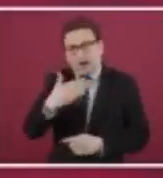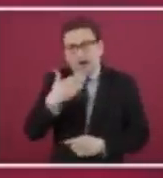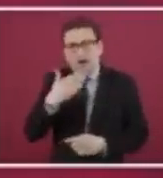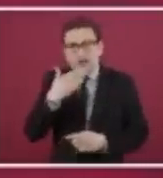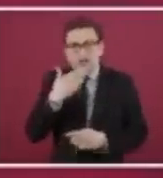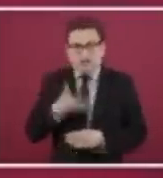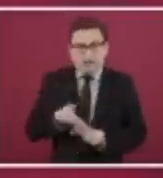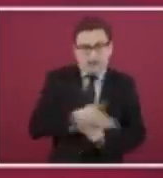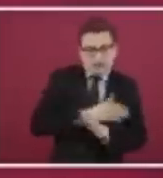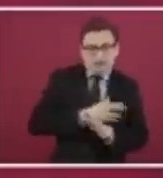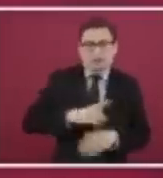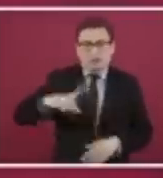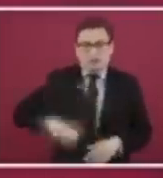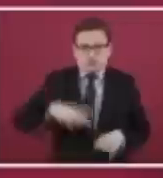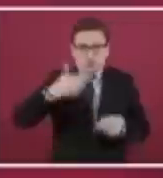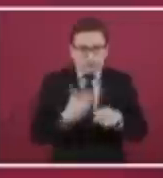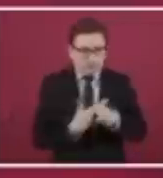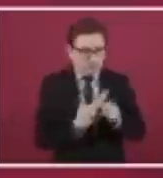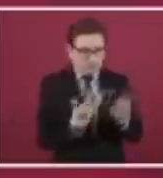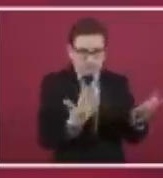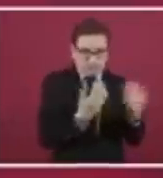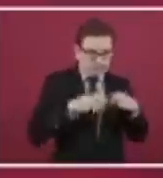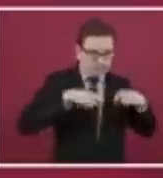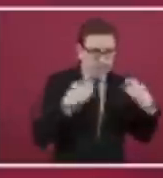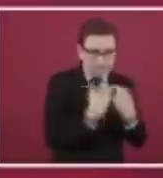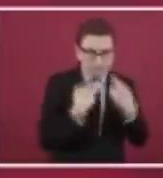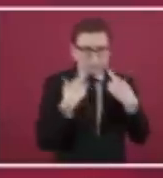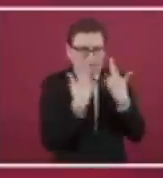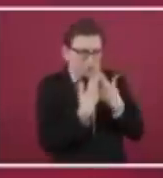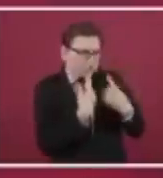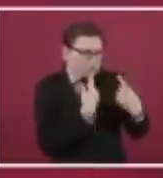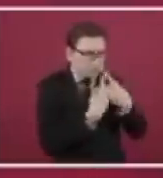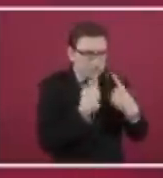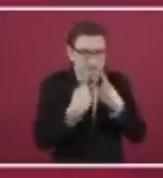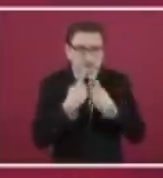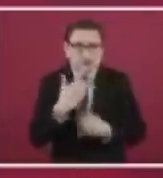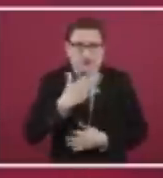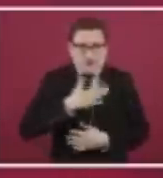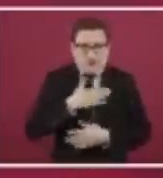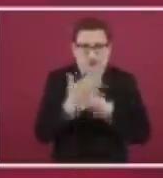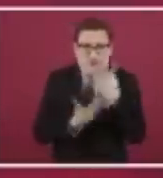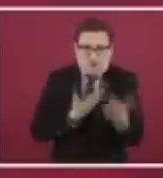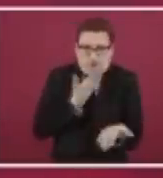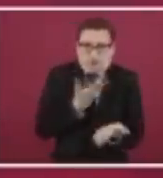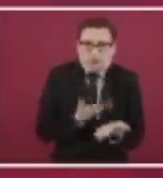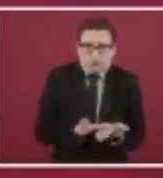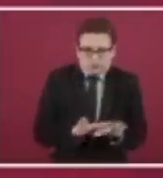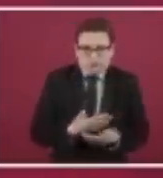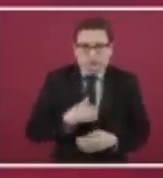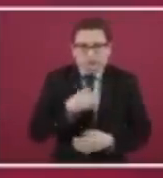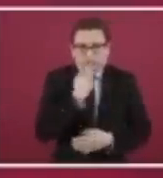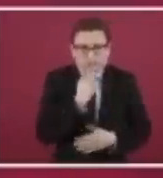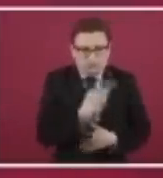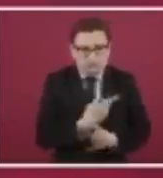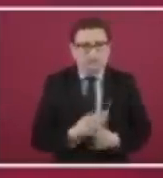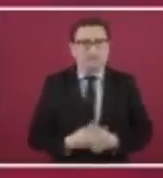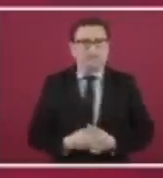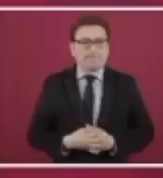reunión de gobernadores y yo propuse que